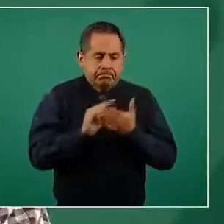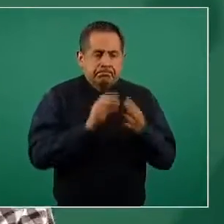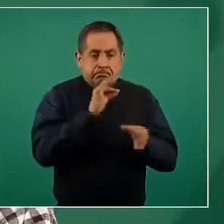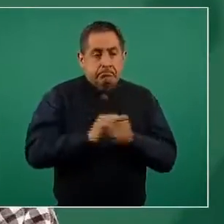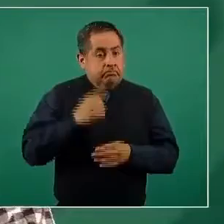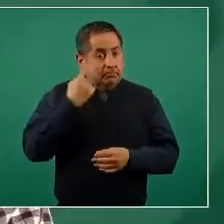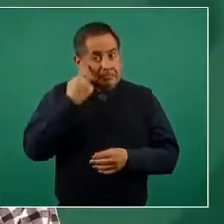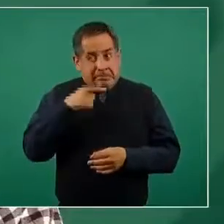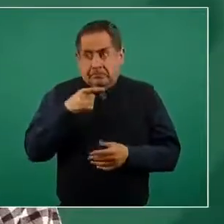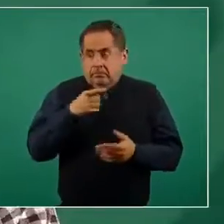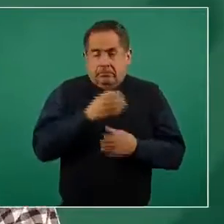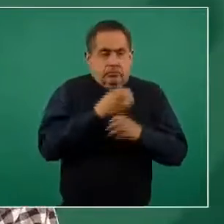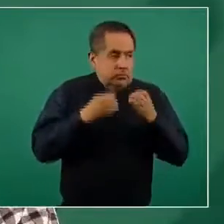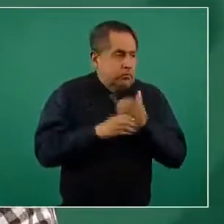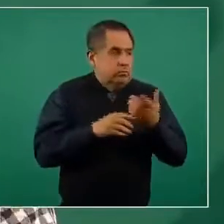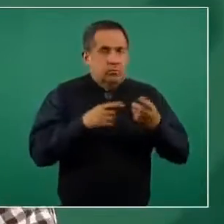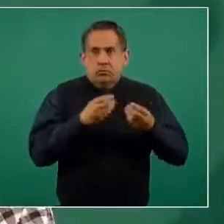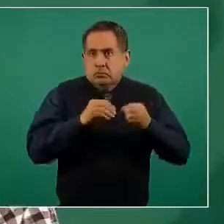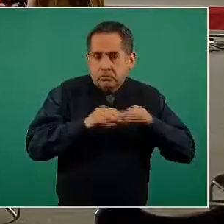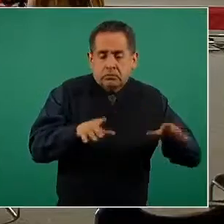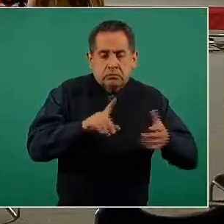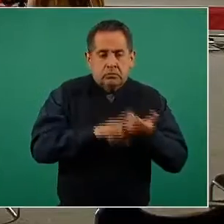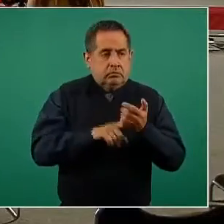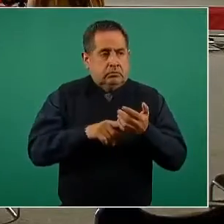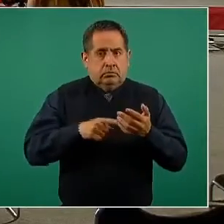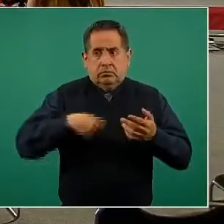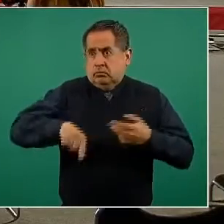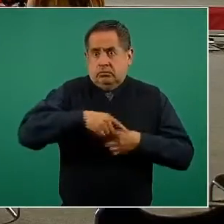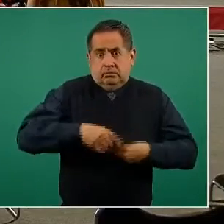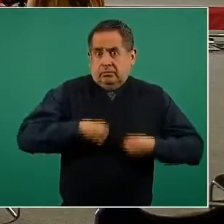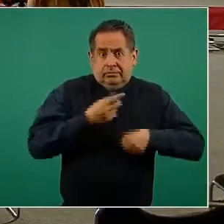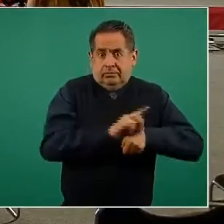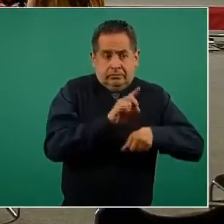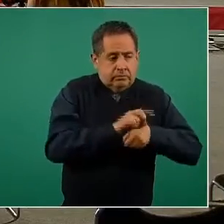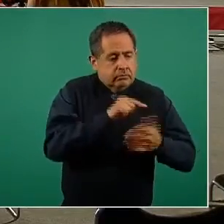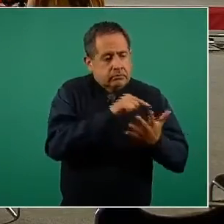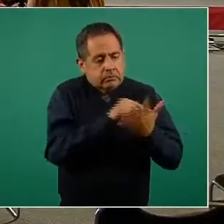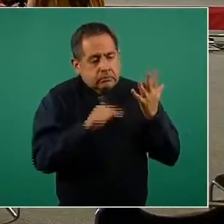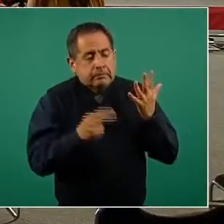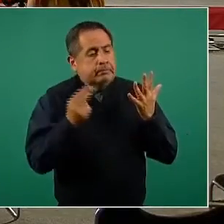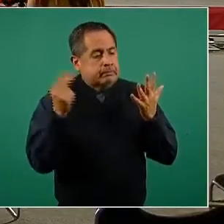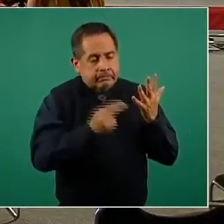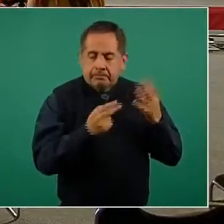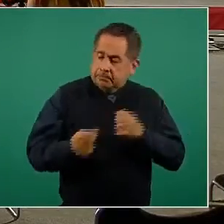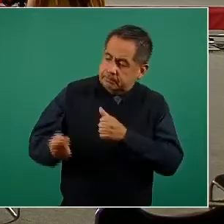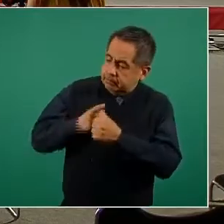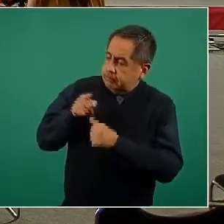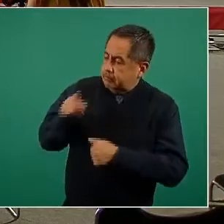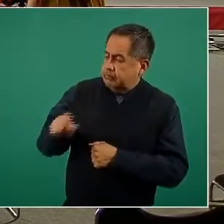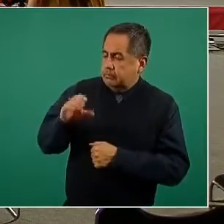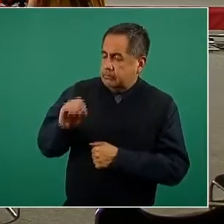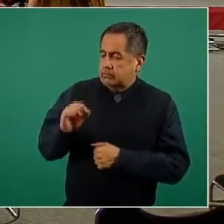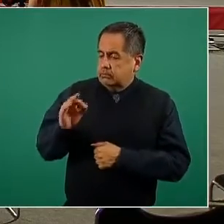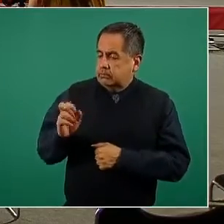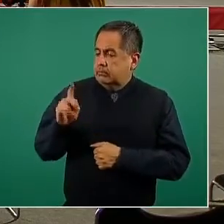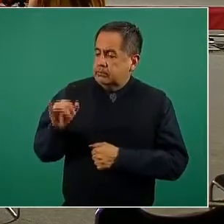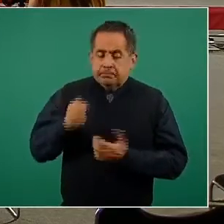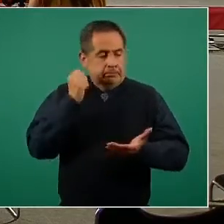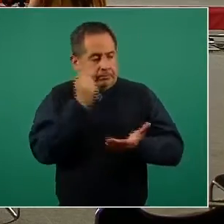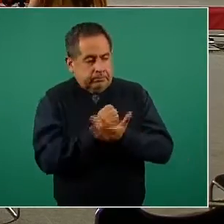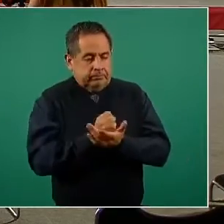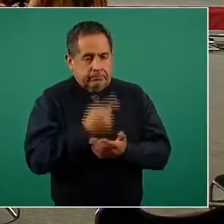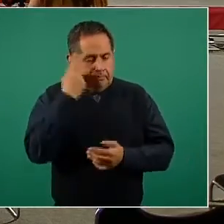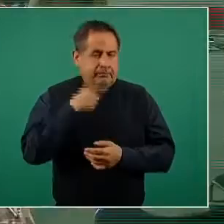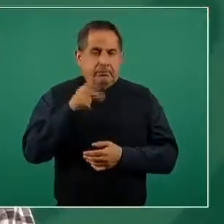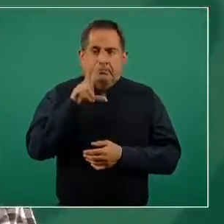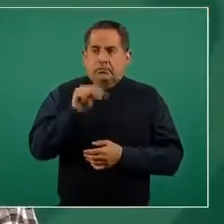espacios e instrumentos de la vida cotidiana tienen algún elemento que puede implicar riesgos